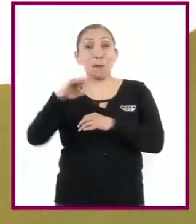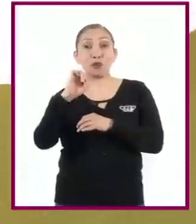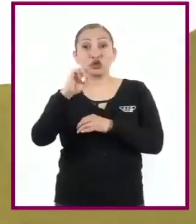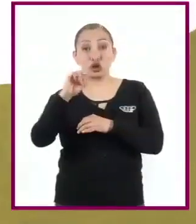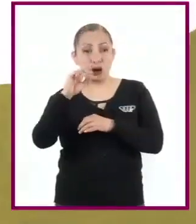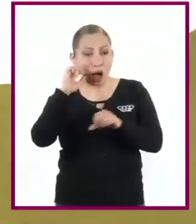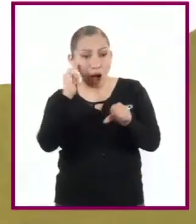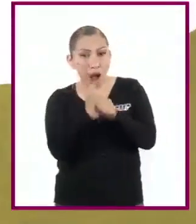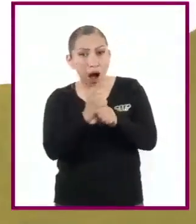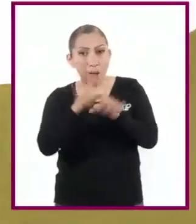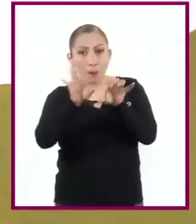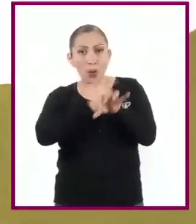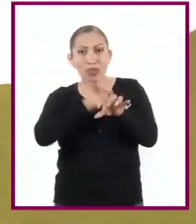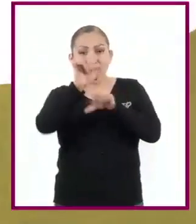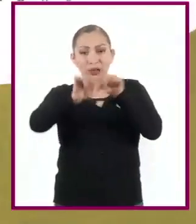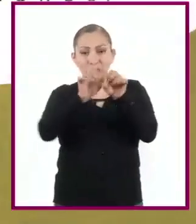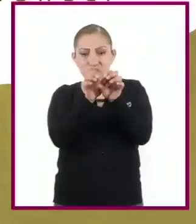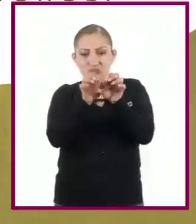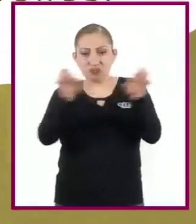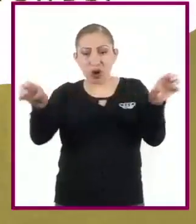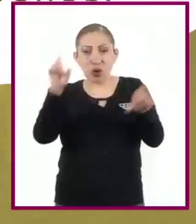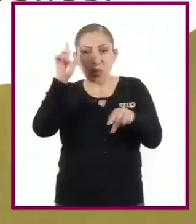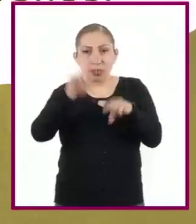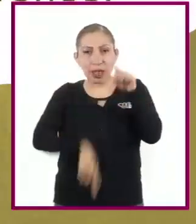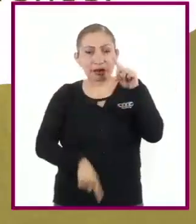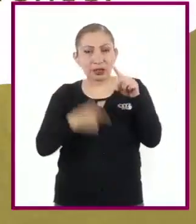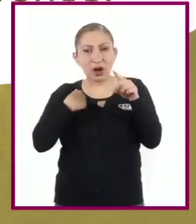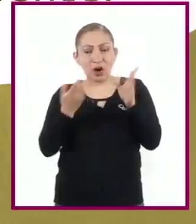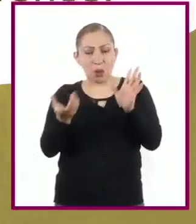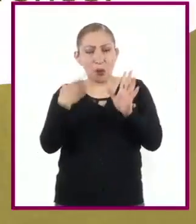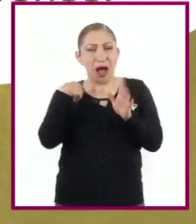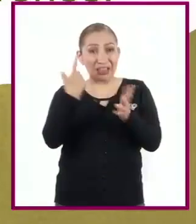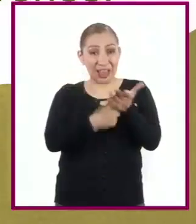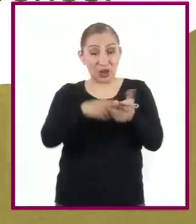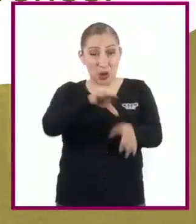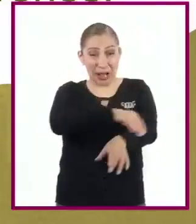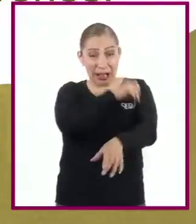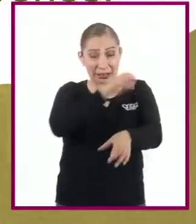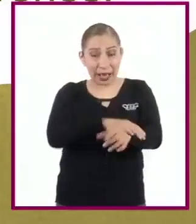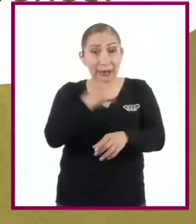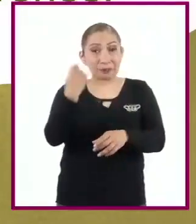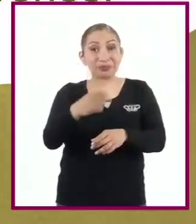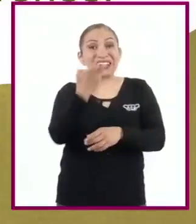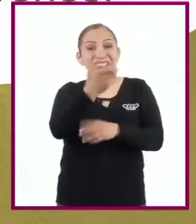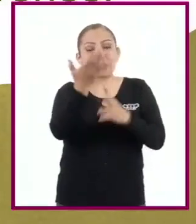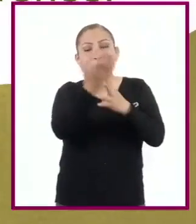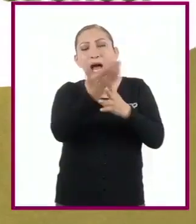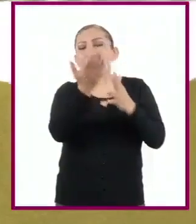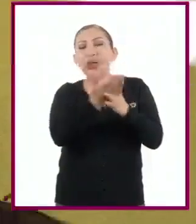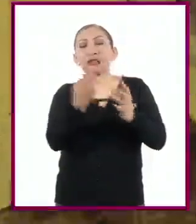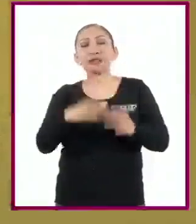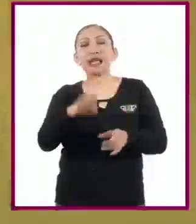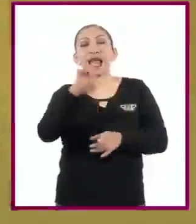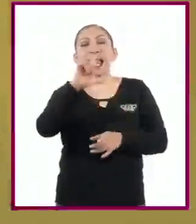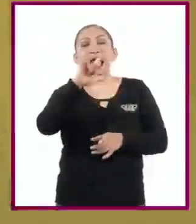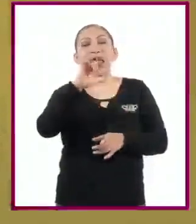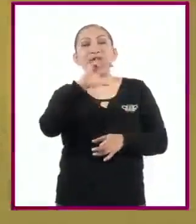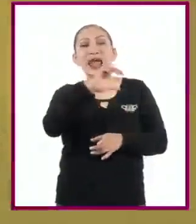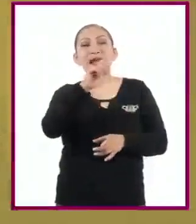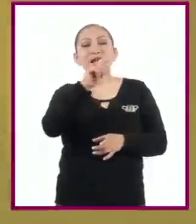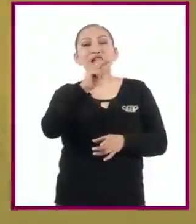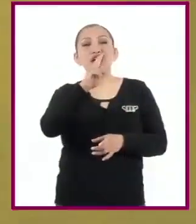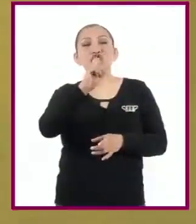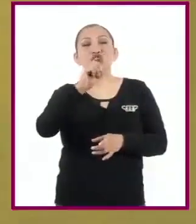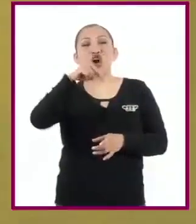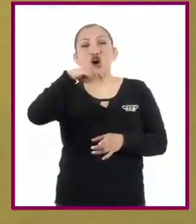los átomos podían separarse al arrancarles las partículas con carga que los conformaban, y denominó a estas partículas electrones.